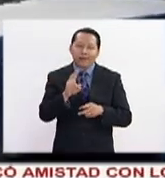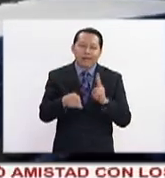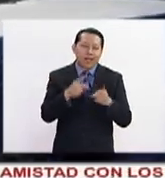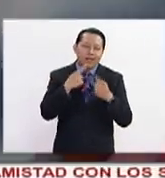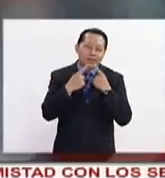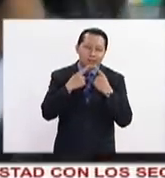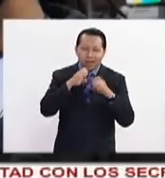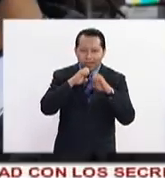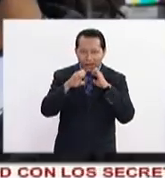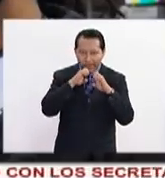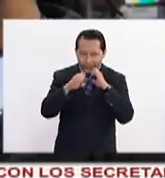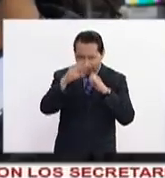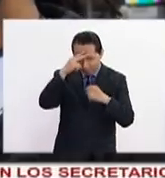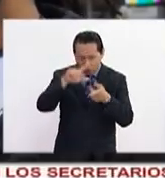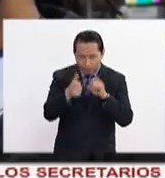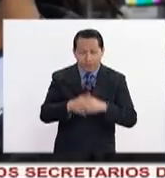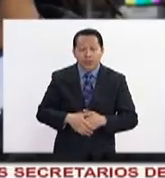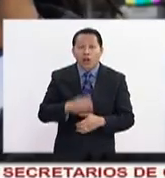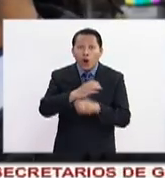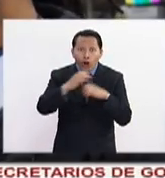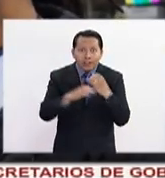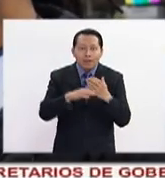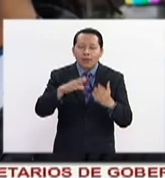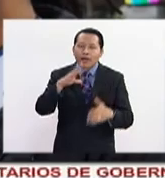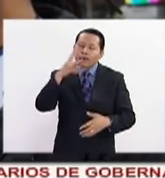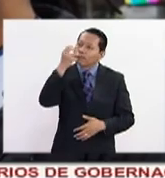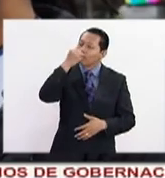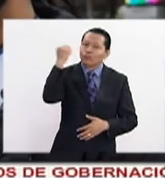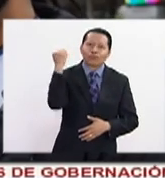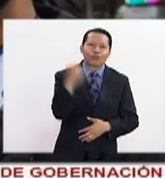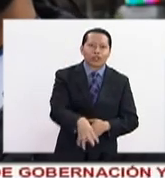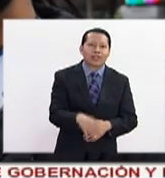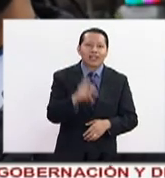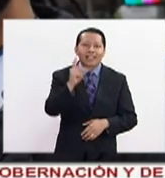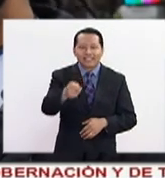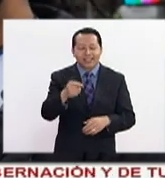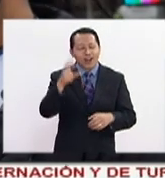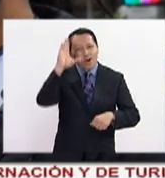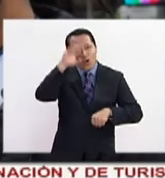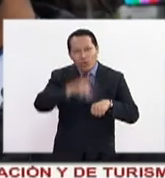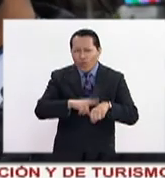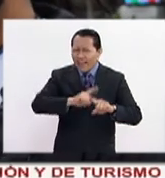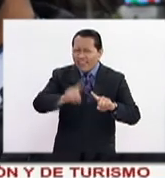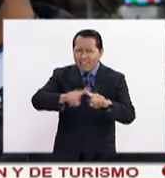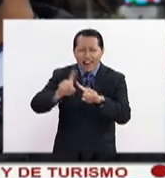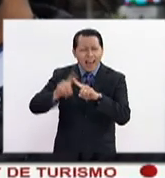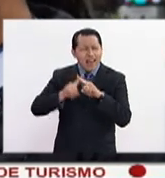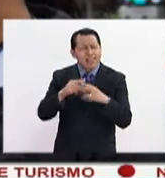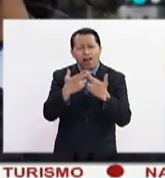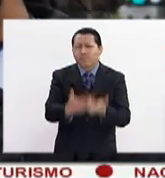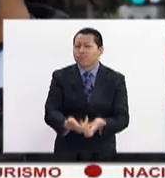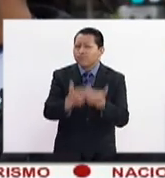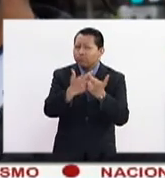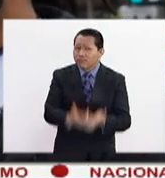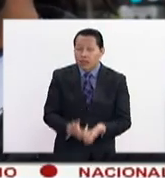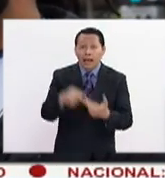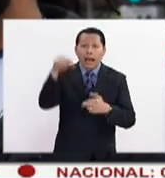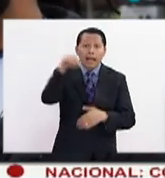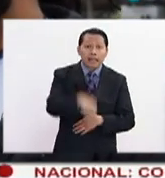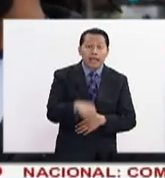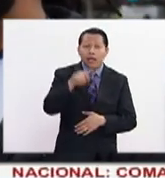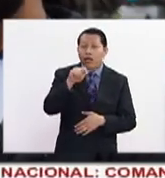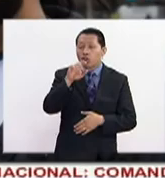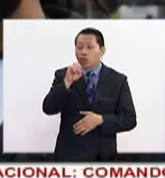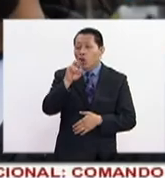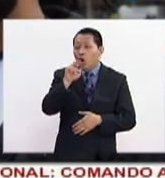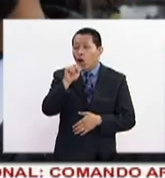Día. Las cosas más espectaculares que he visto, yo creo que la multiculturalidad, o sea, por ejemplo aquí Toronto, yo creo que las